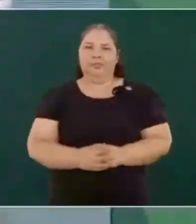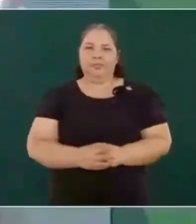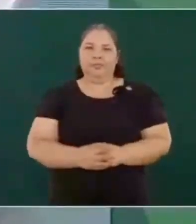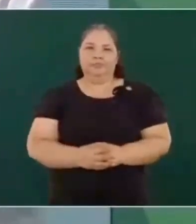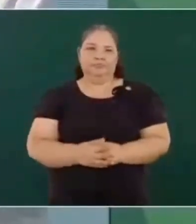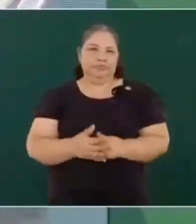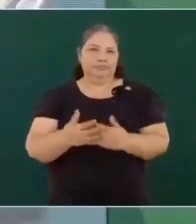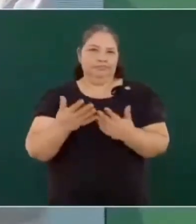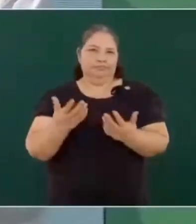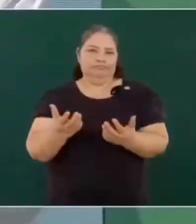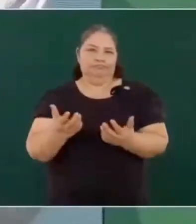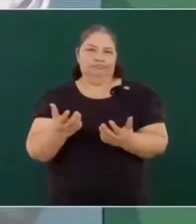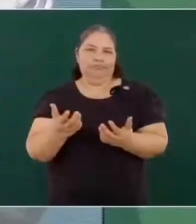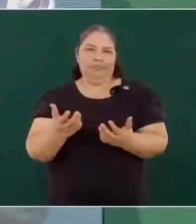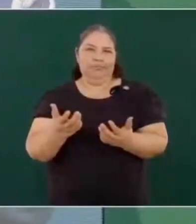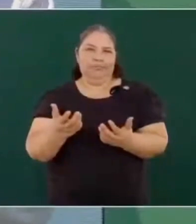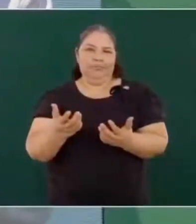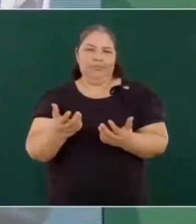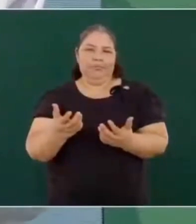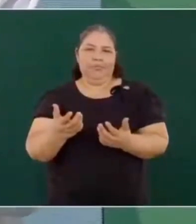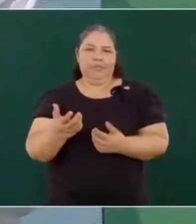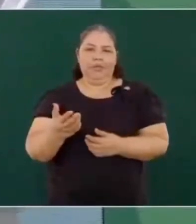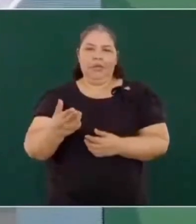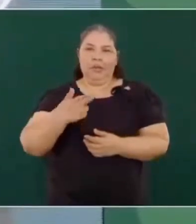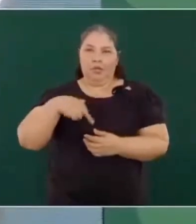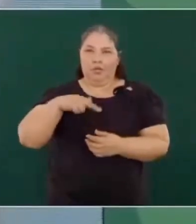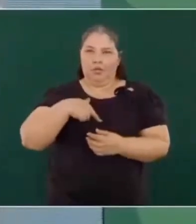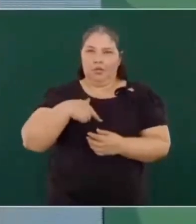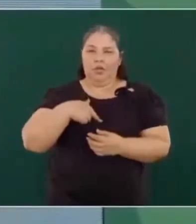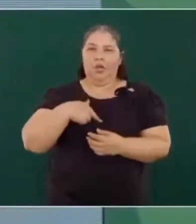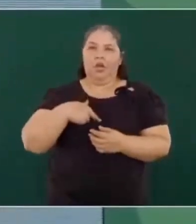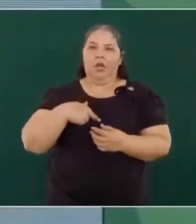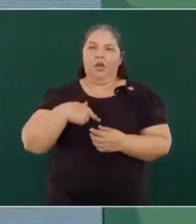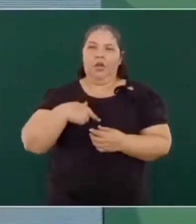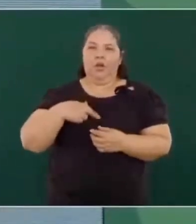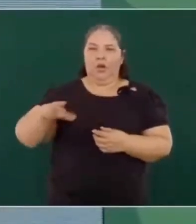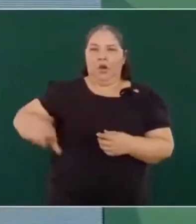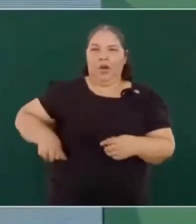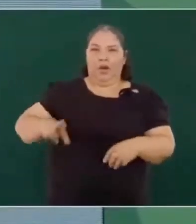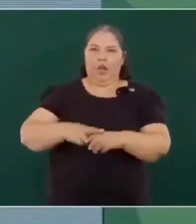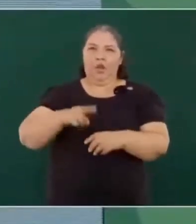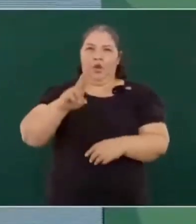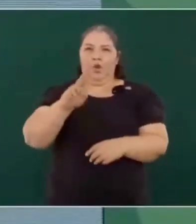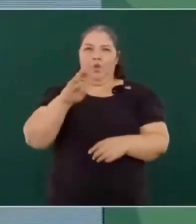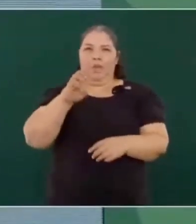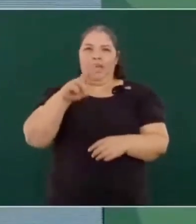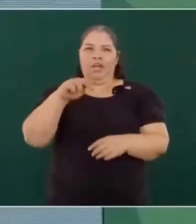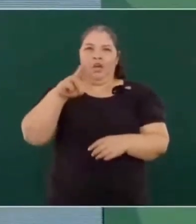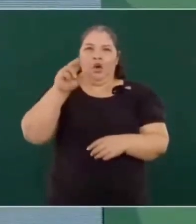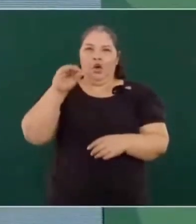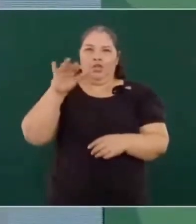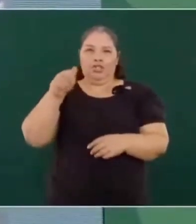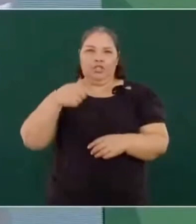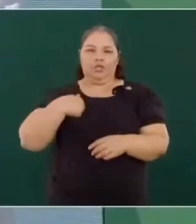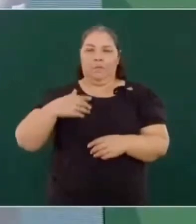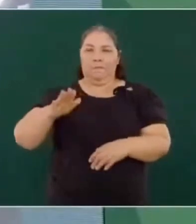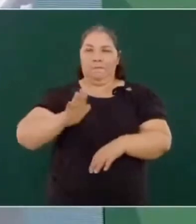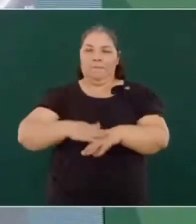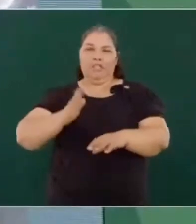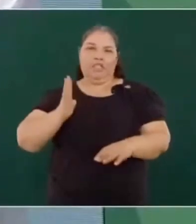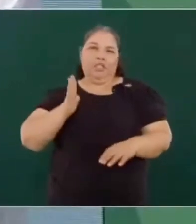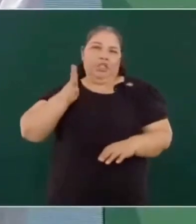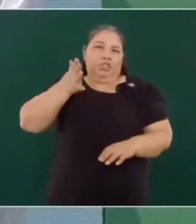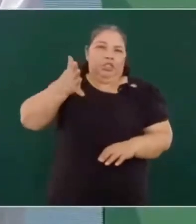Pero sobre todo, que es lo que decía aquí el maestro Rubén Rocha, de lo que me siento más orgulloso,